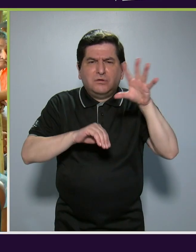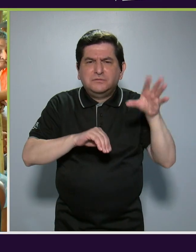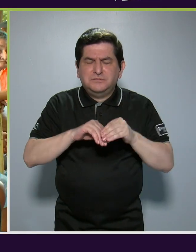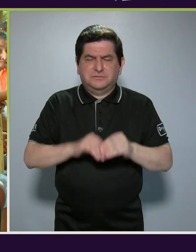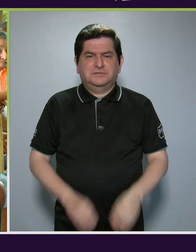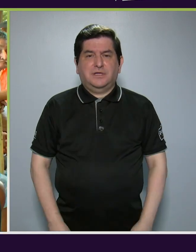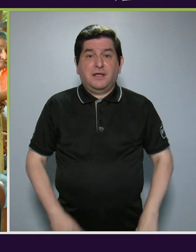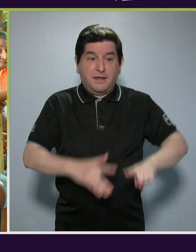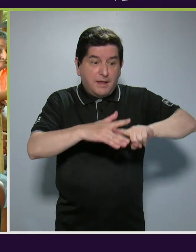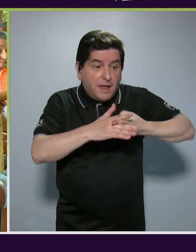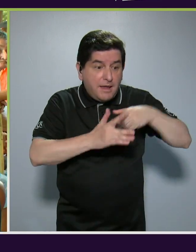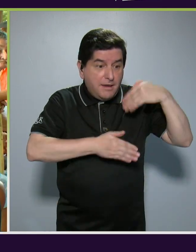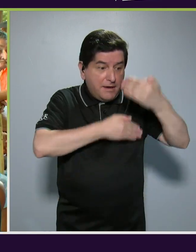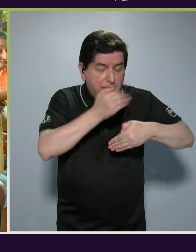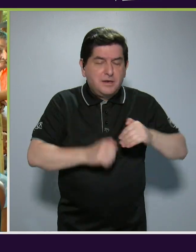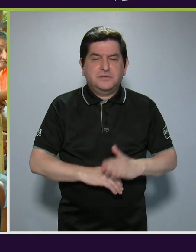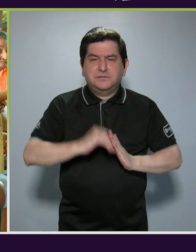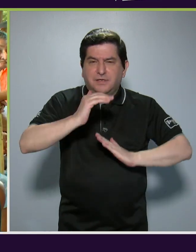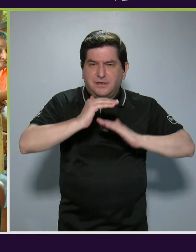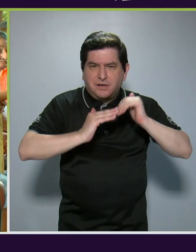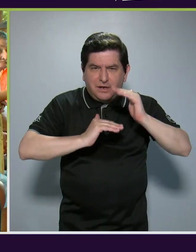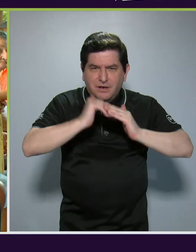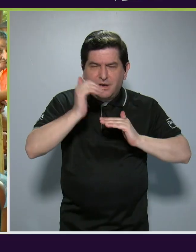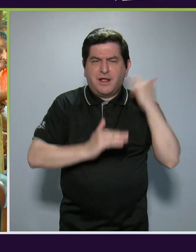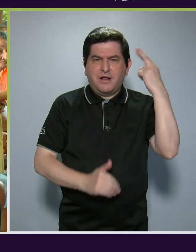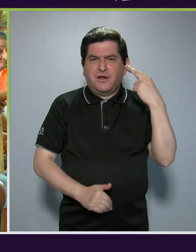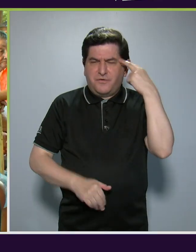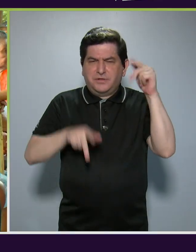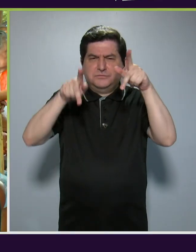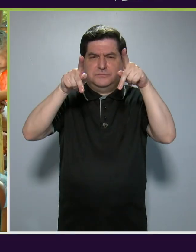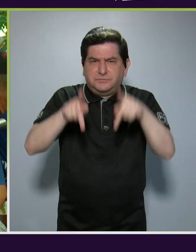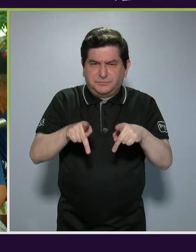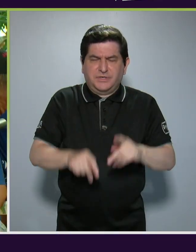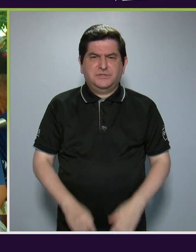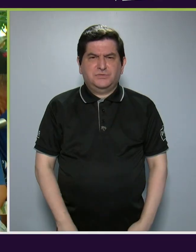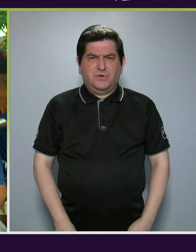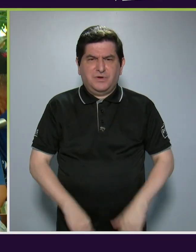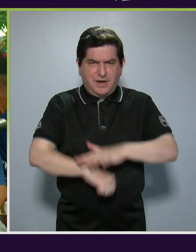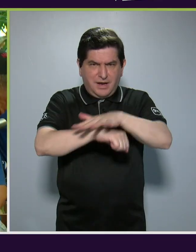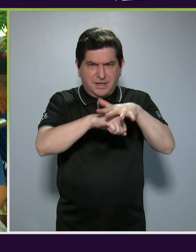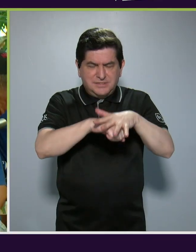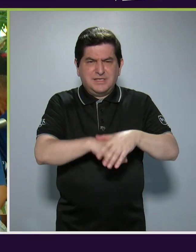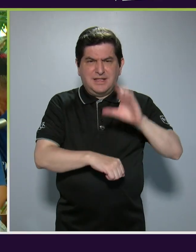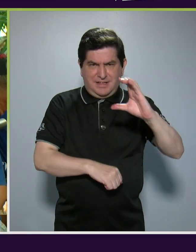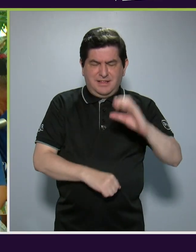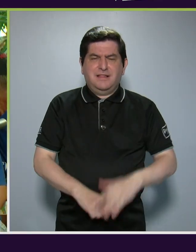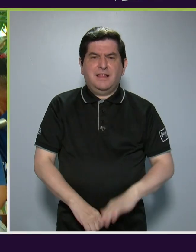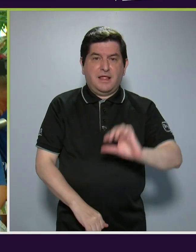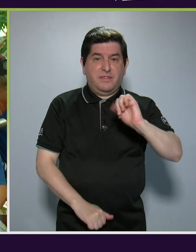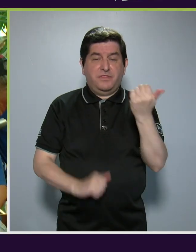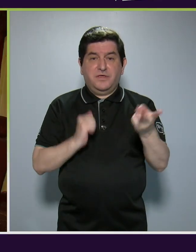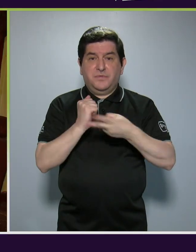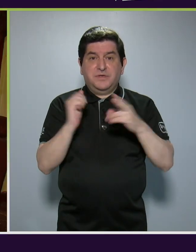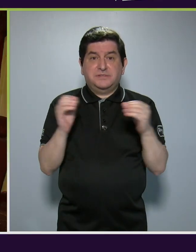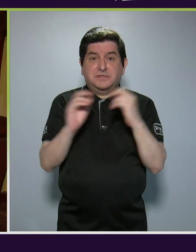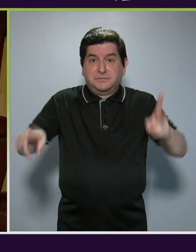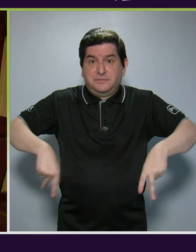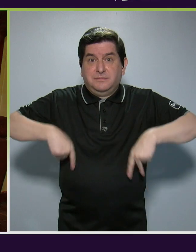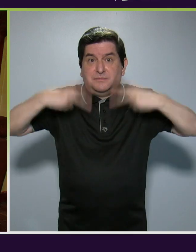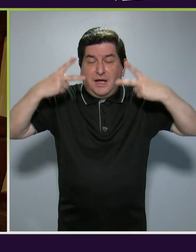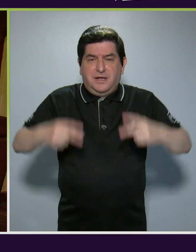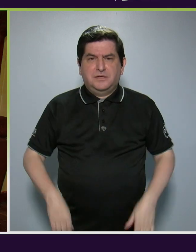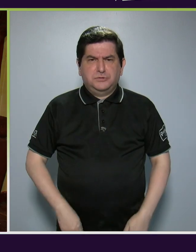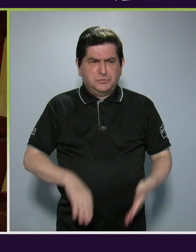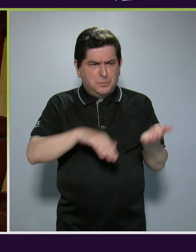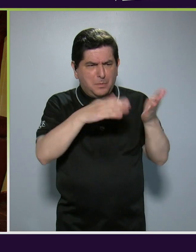viaje para poder reconstruir el por qué las personas en Cerdeña vivían 10 veces más, tenían una